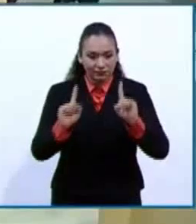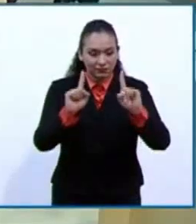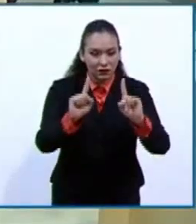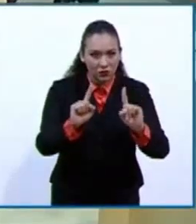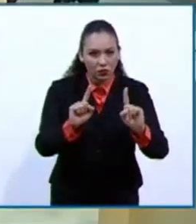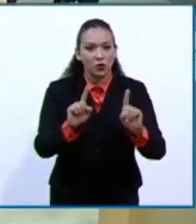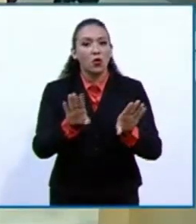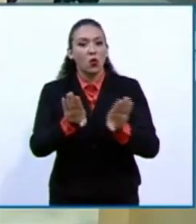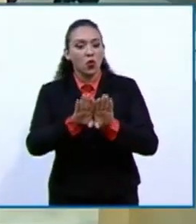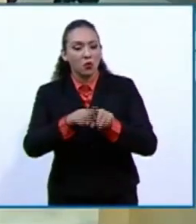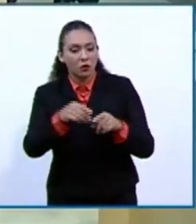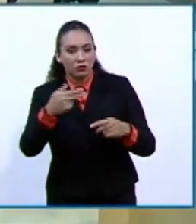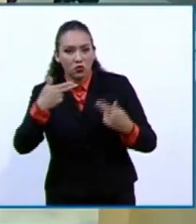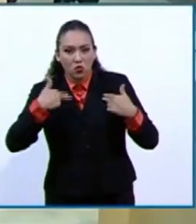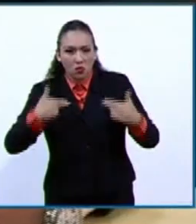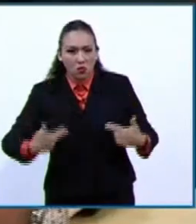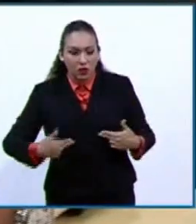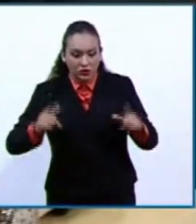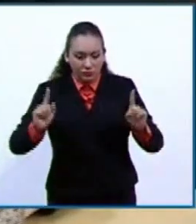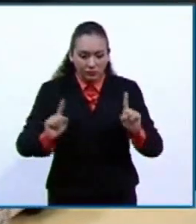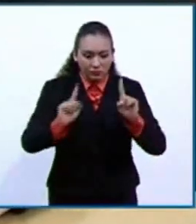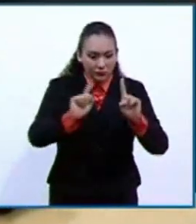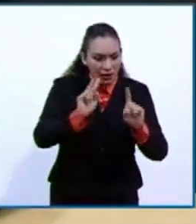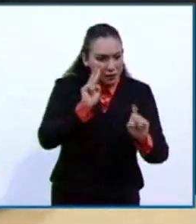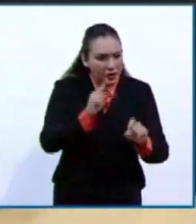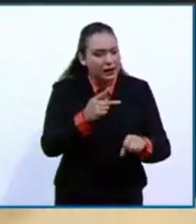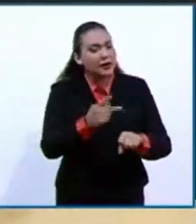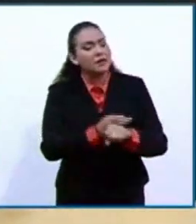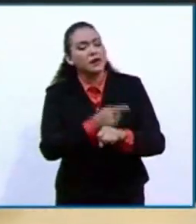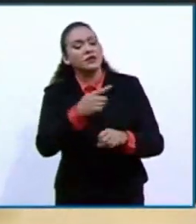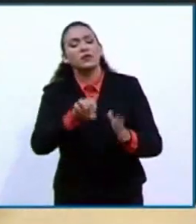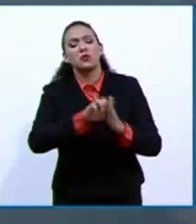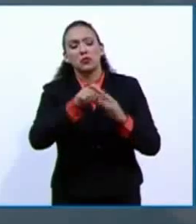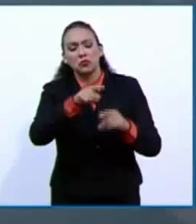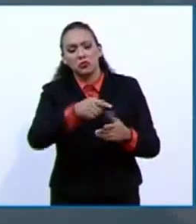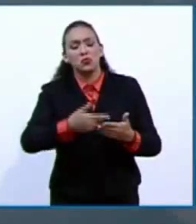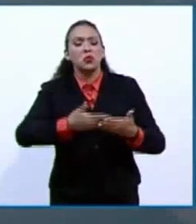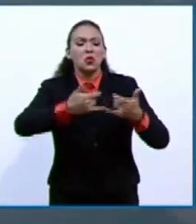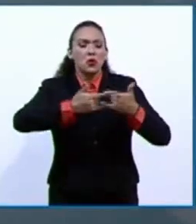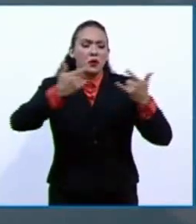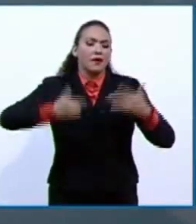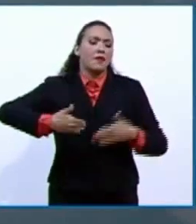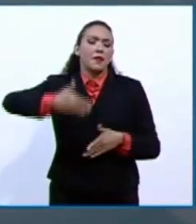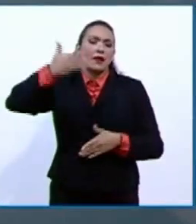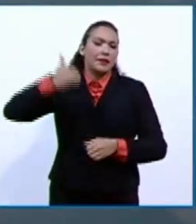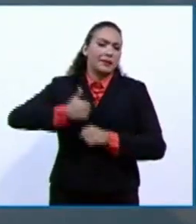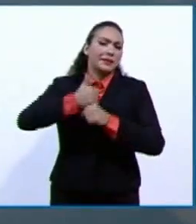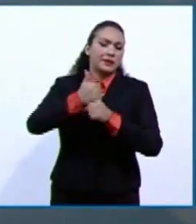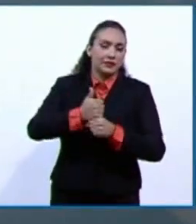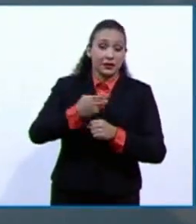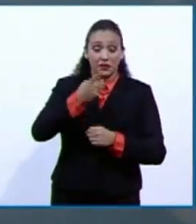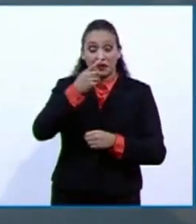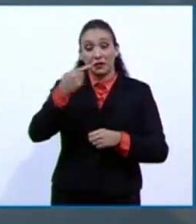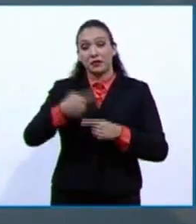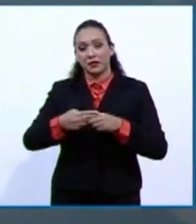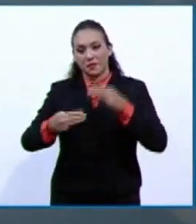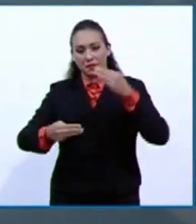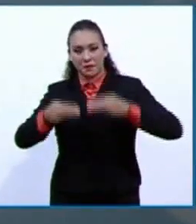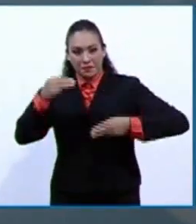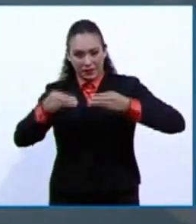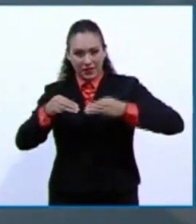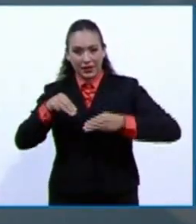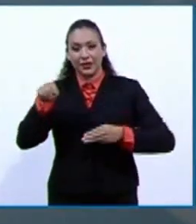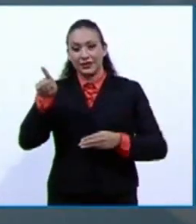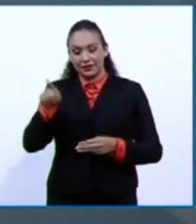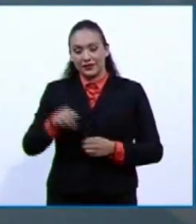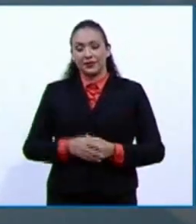naturaleza humana y otras de grupos que históricamente han estado en situación de vulnerabilidad, explicó la magistrada Paula María García Villegas